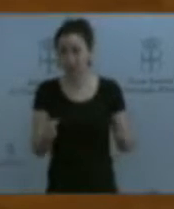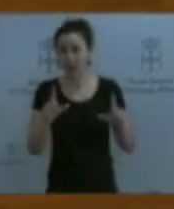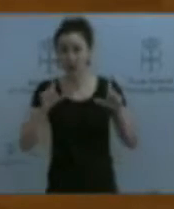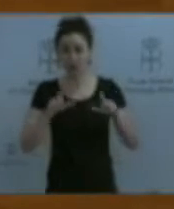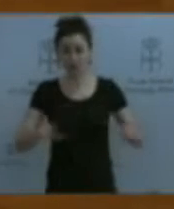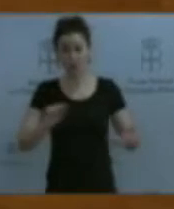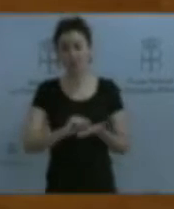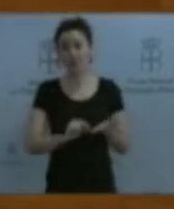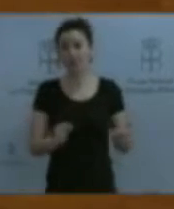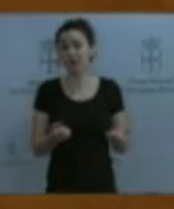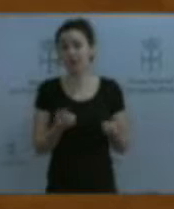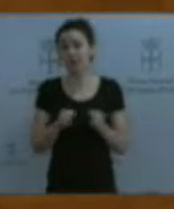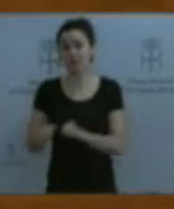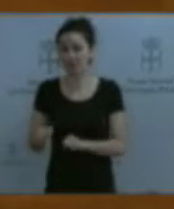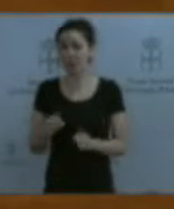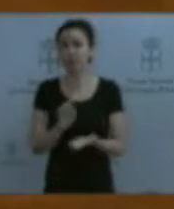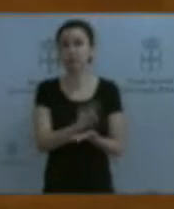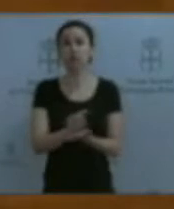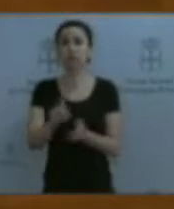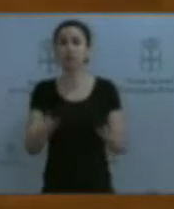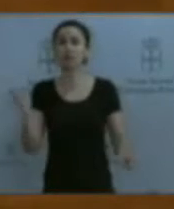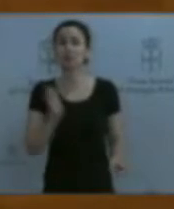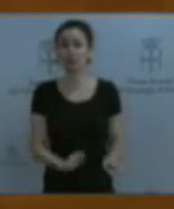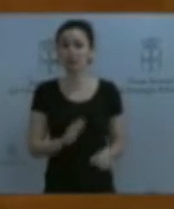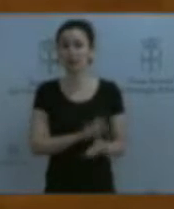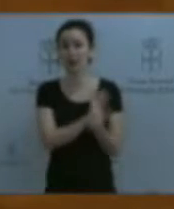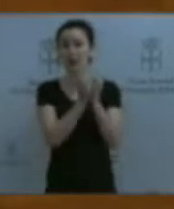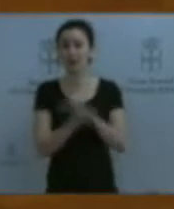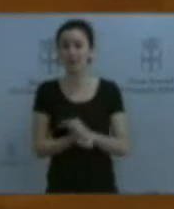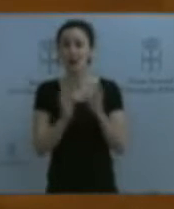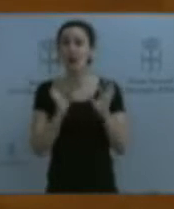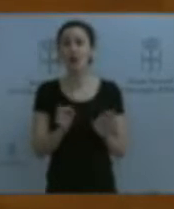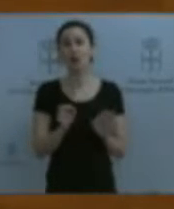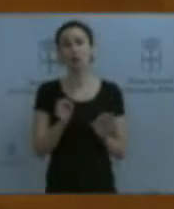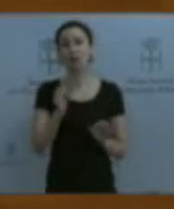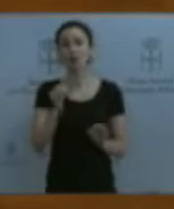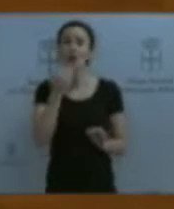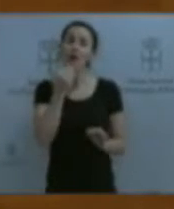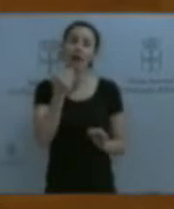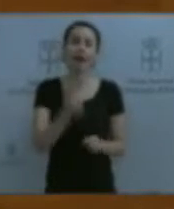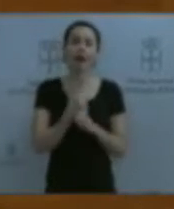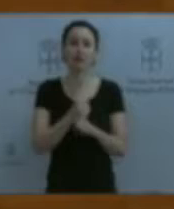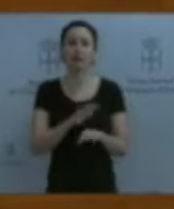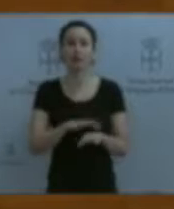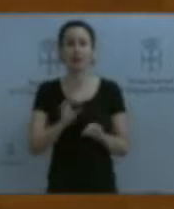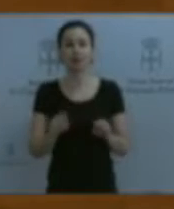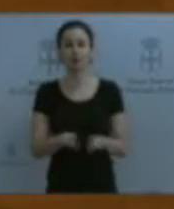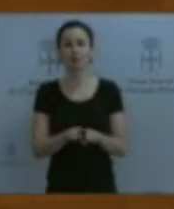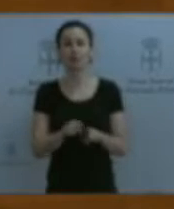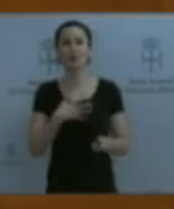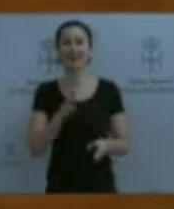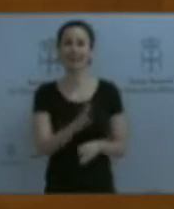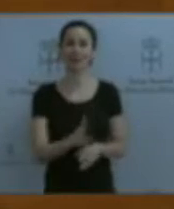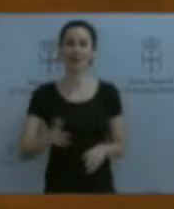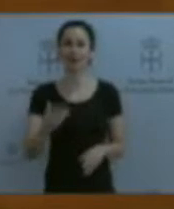y expulsando a trabajadores a la calle para convertir Cajasur en una ganga para nuevos inversores que concentren a su vez el poder y se hagan con lo que fue